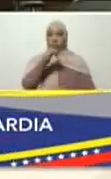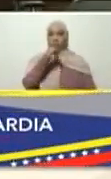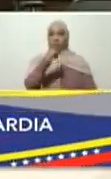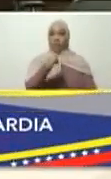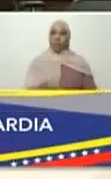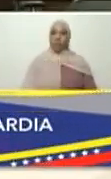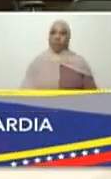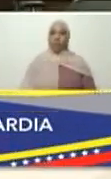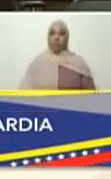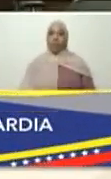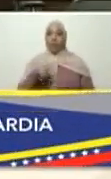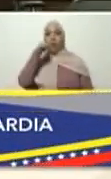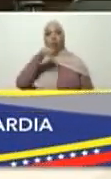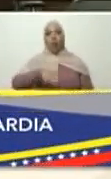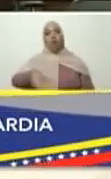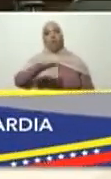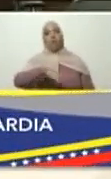Con el pueblo rebelde.